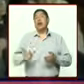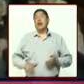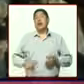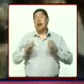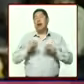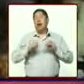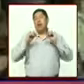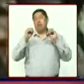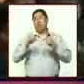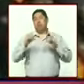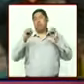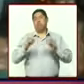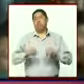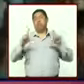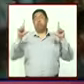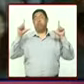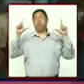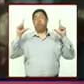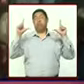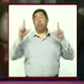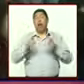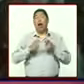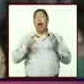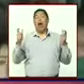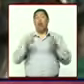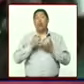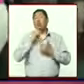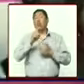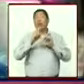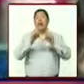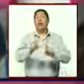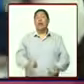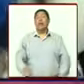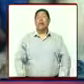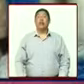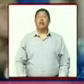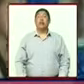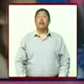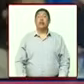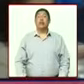una pantalla gigante. Walter, ¿cuál es el panorama?